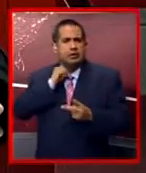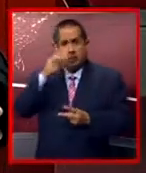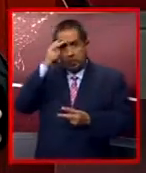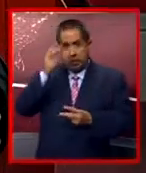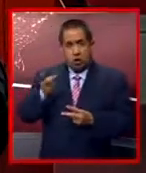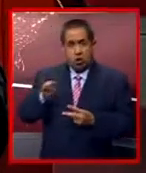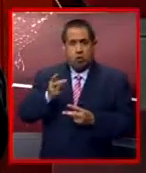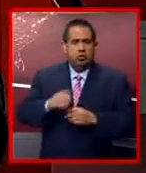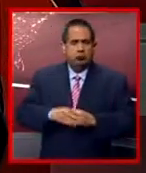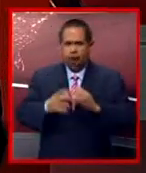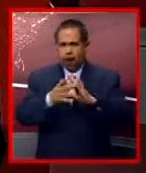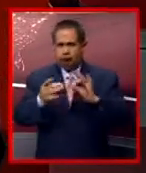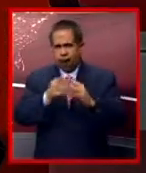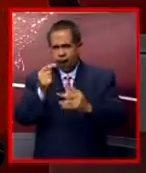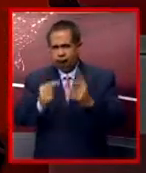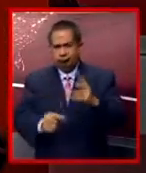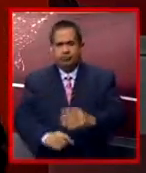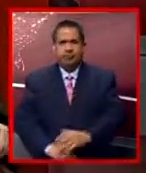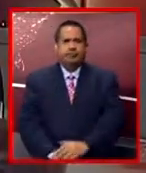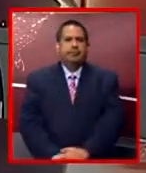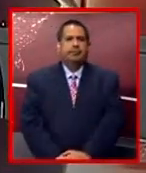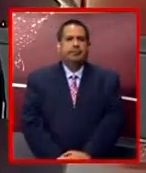de la República. Vamos con los detalles.